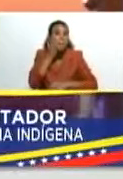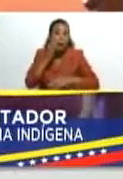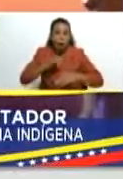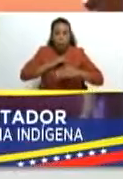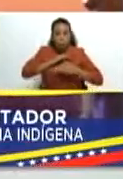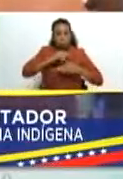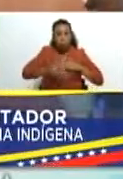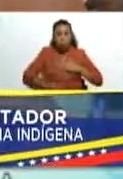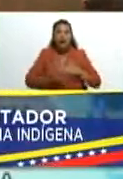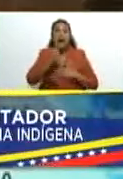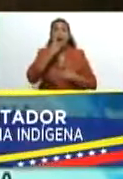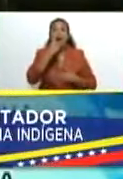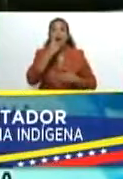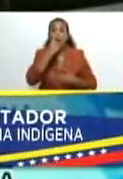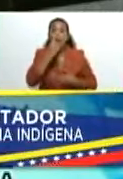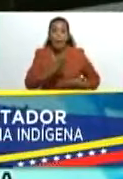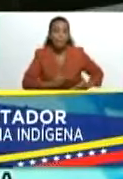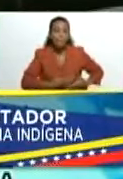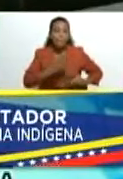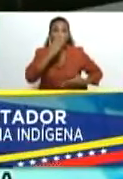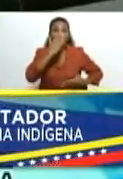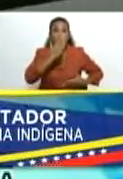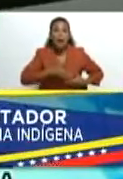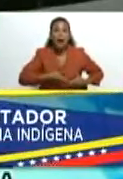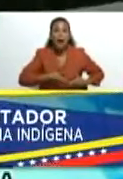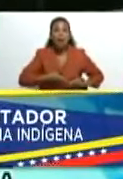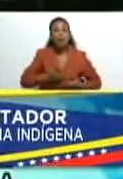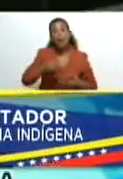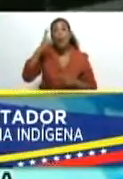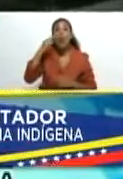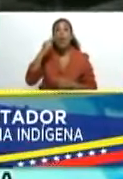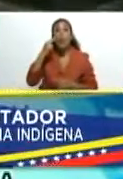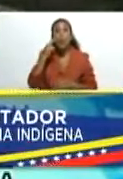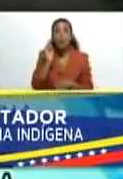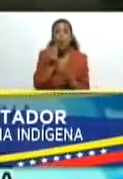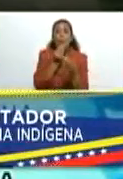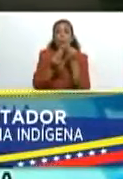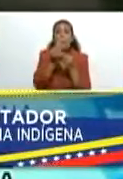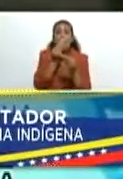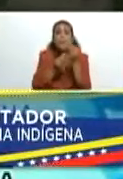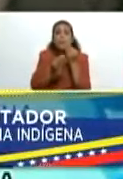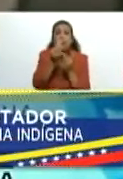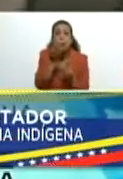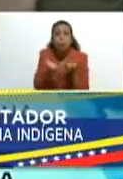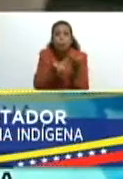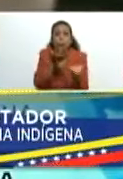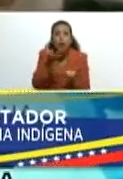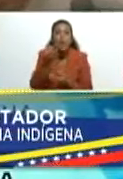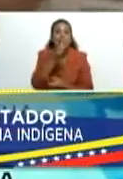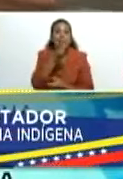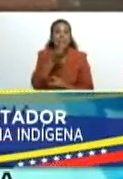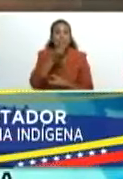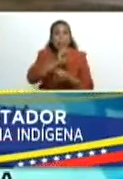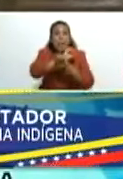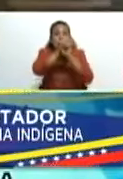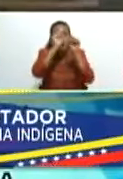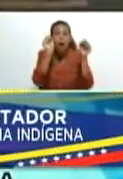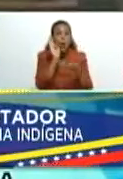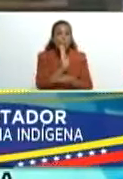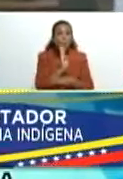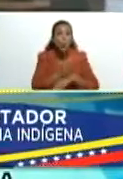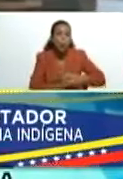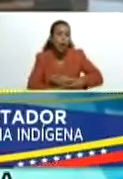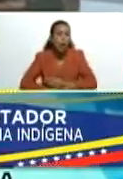Quien lo amamantó fue una esclava. Quien le preparaba los desayunos y lo cuidaba